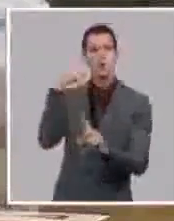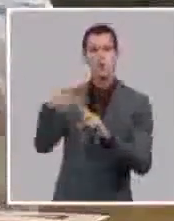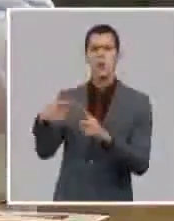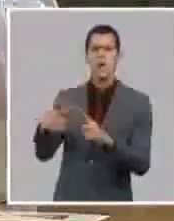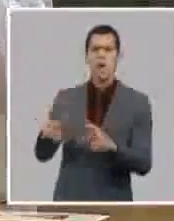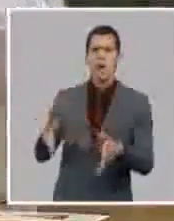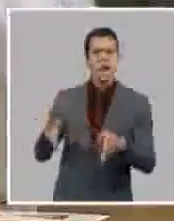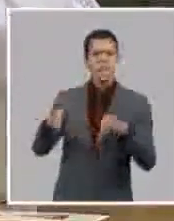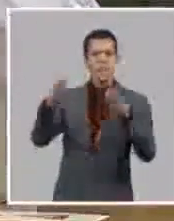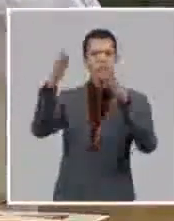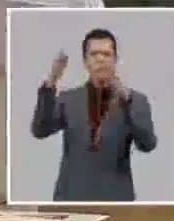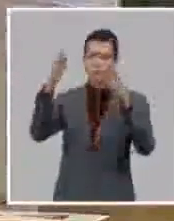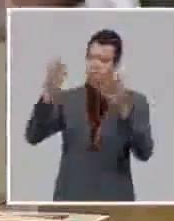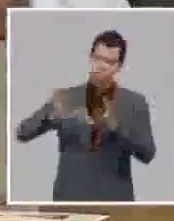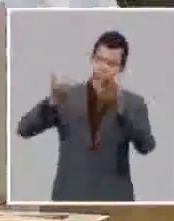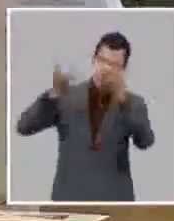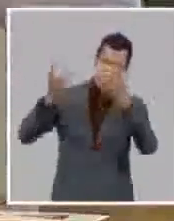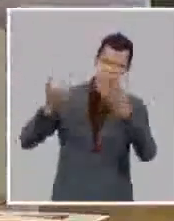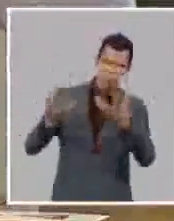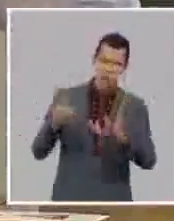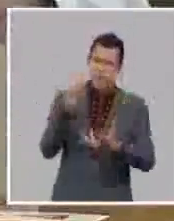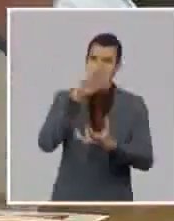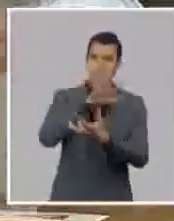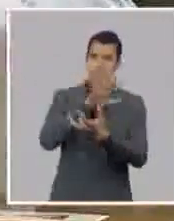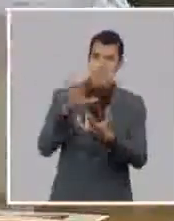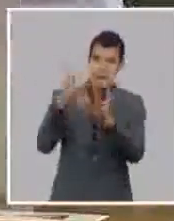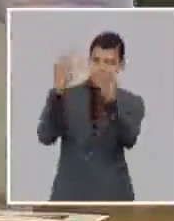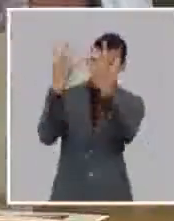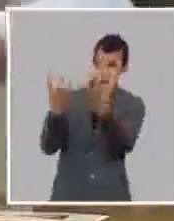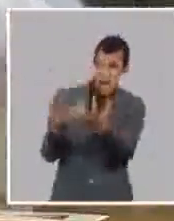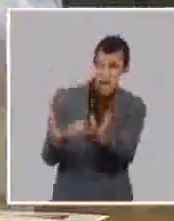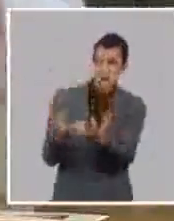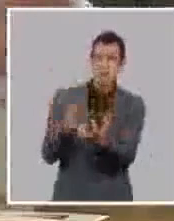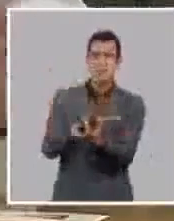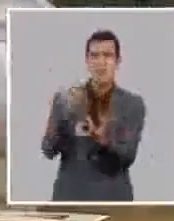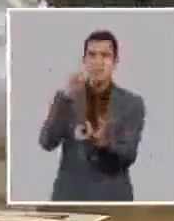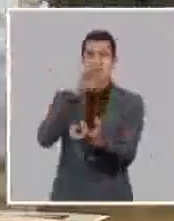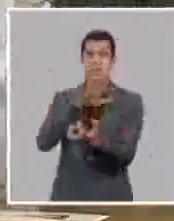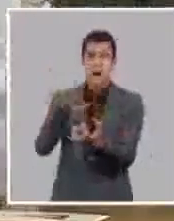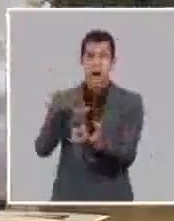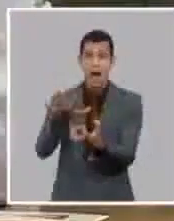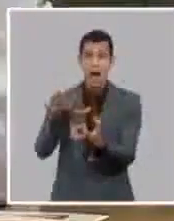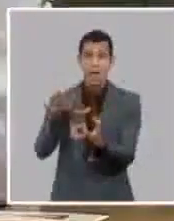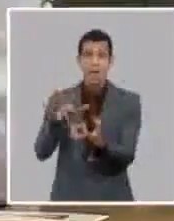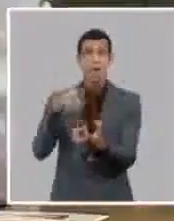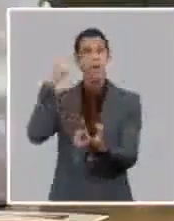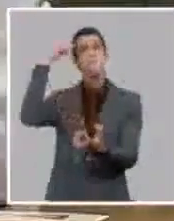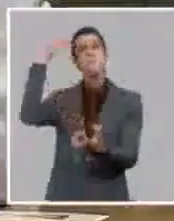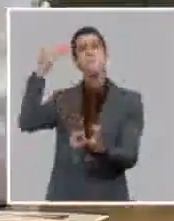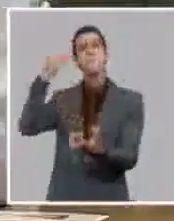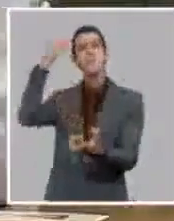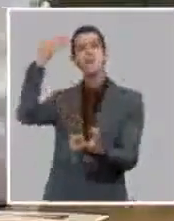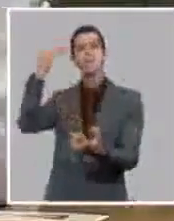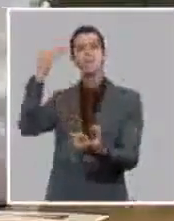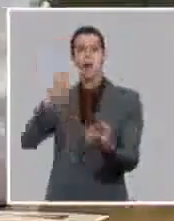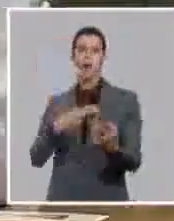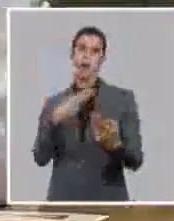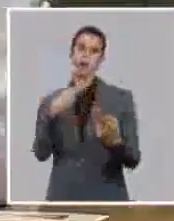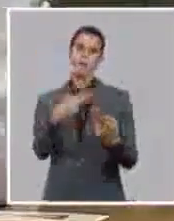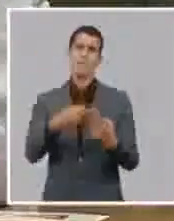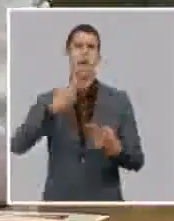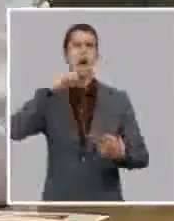convicción de que después que hicieran ese hecho, ellos ya estaban llegando los barcos norteamericanos y ellos iban a ser parte de los